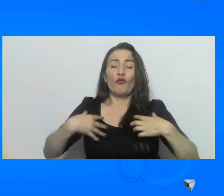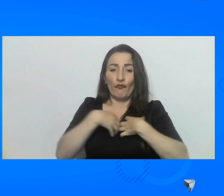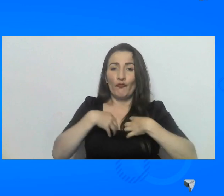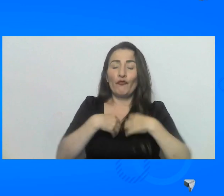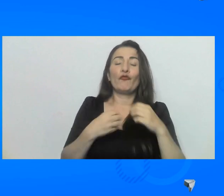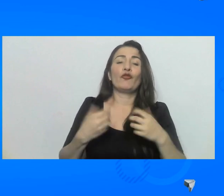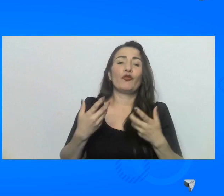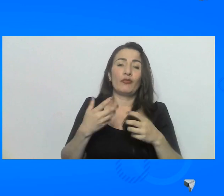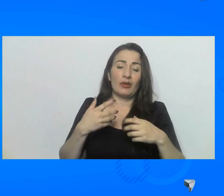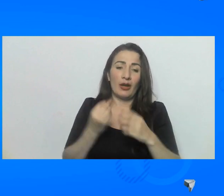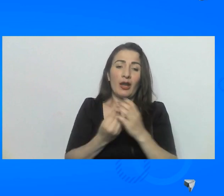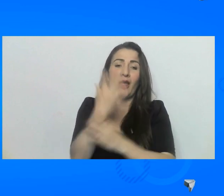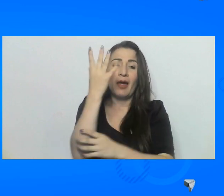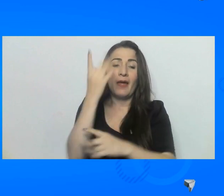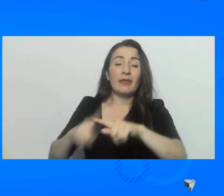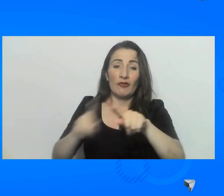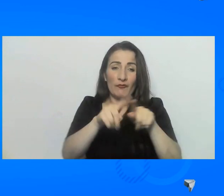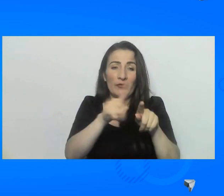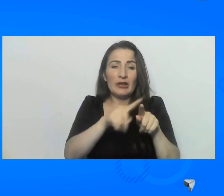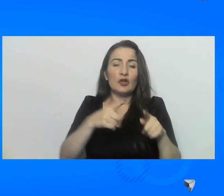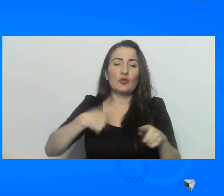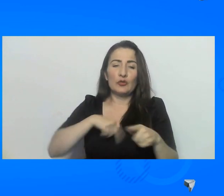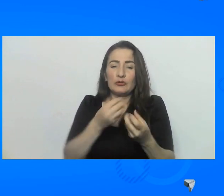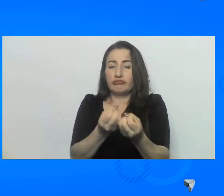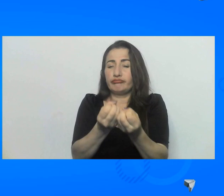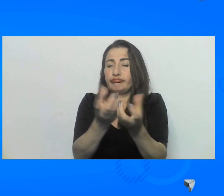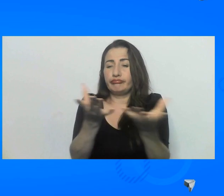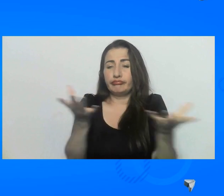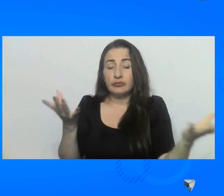Como veíamos con el profe, somos realmente muy,